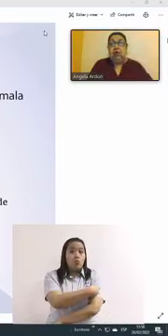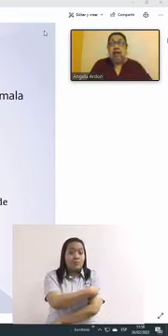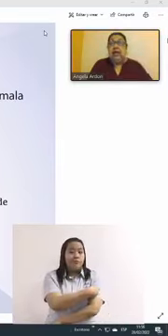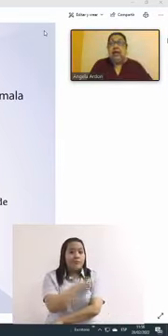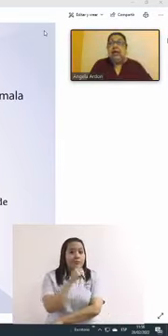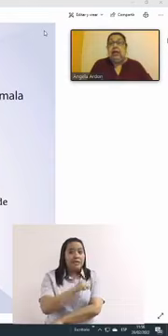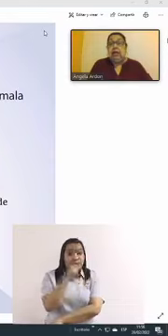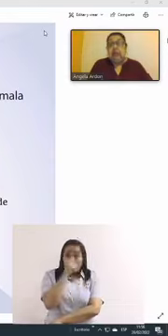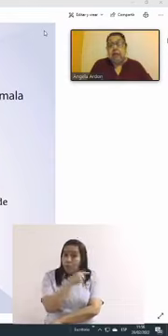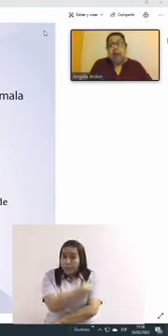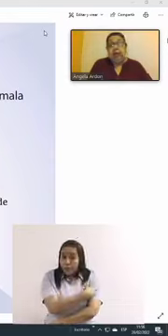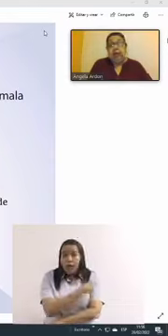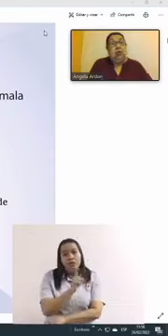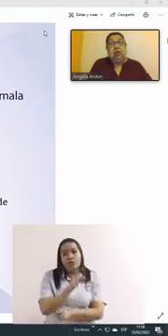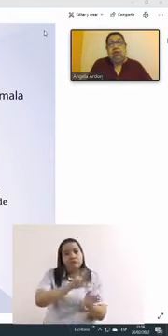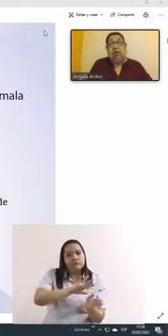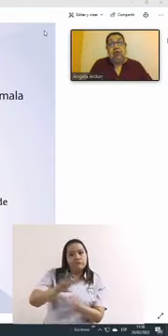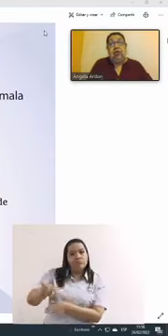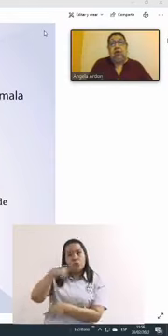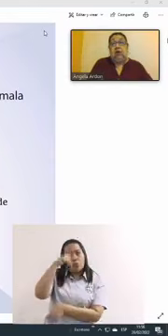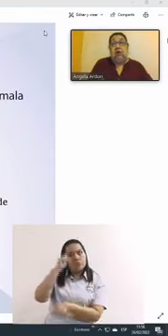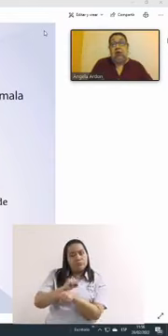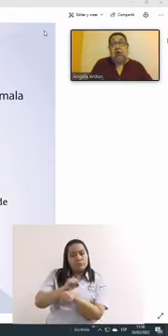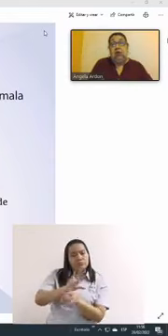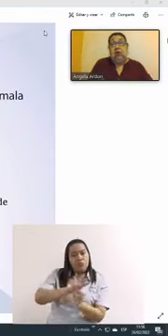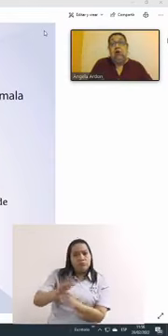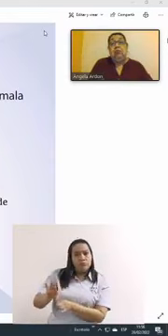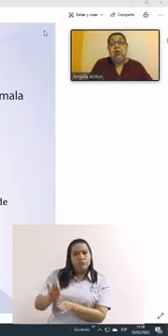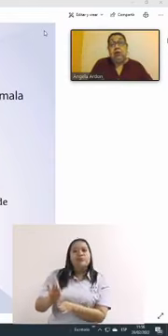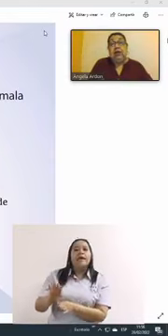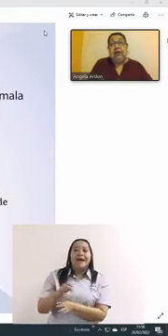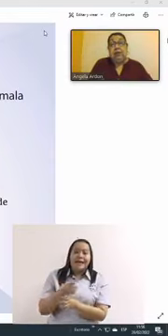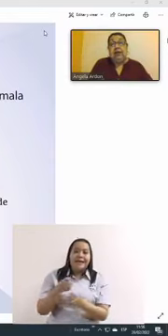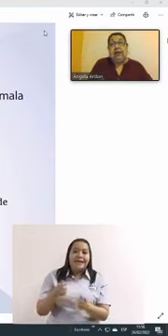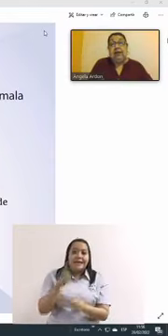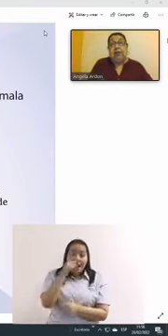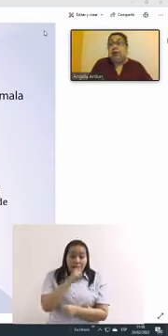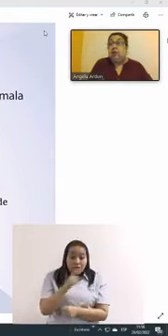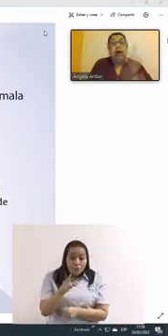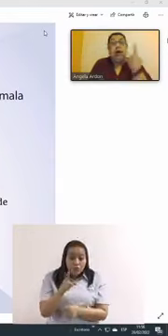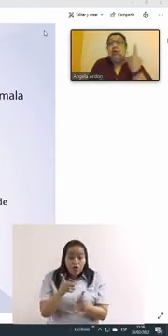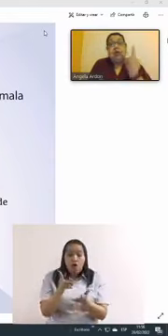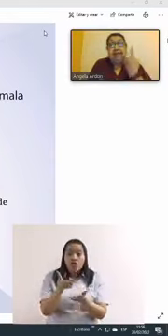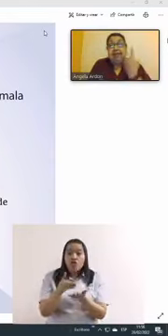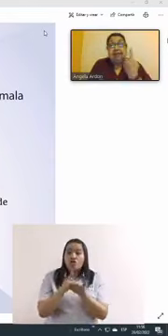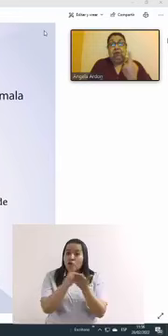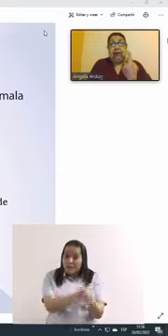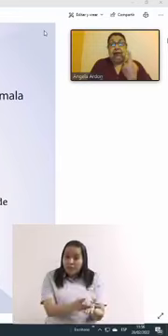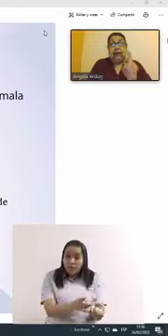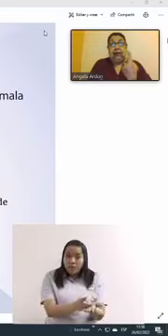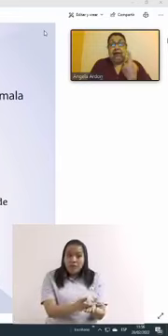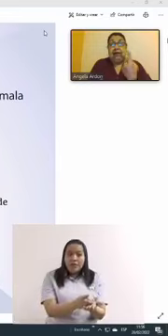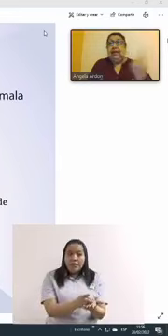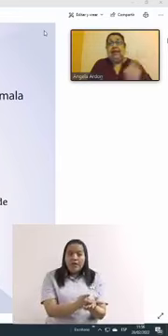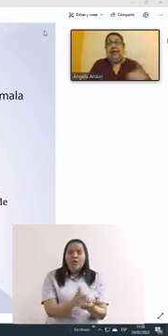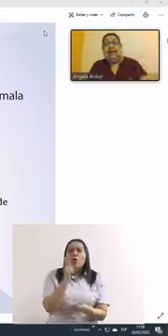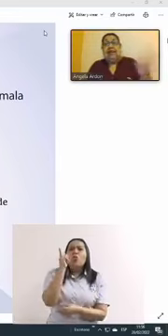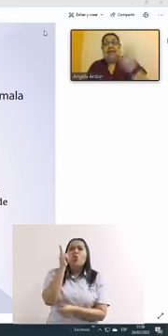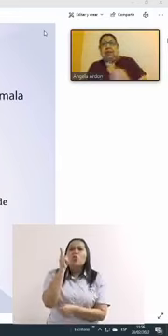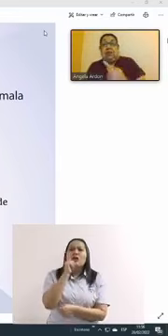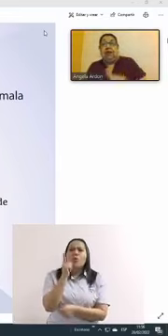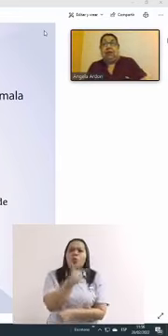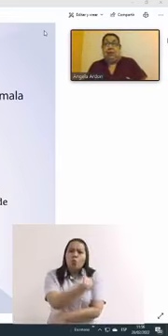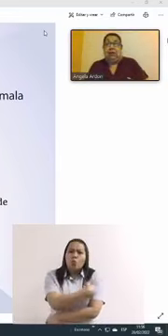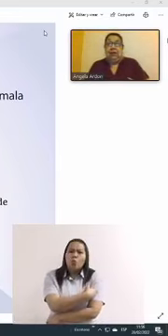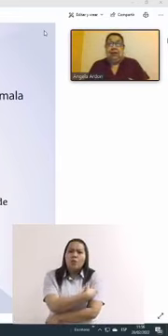prevención, y no te miento, muchos no recibieron la donación por no tener puestas las dos vacunas. Yo no aceptaba una, ni aceptaba que el